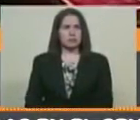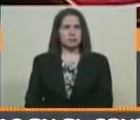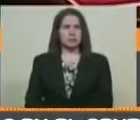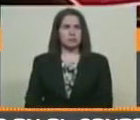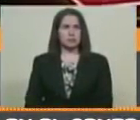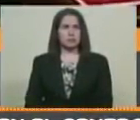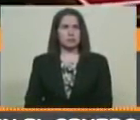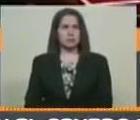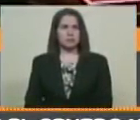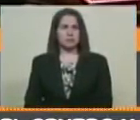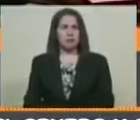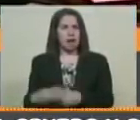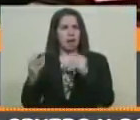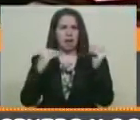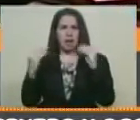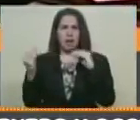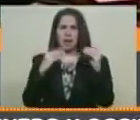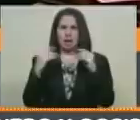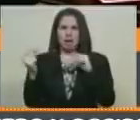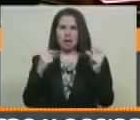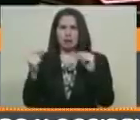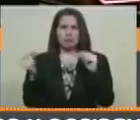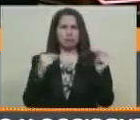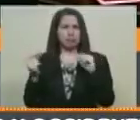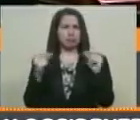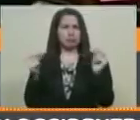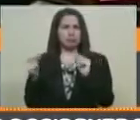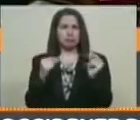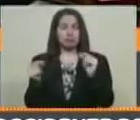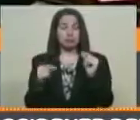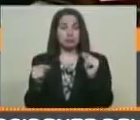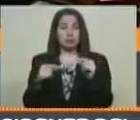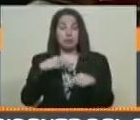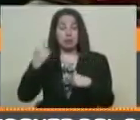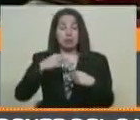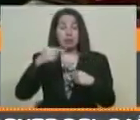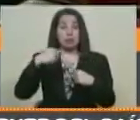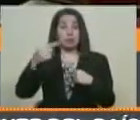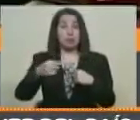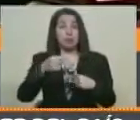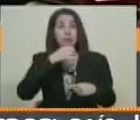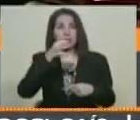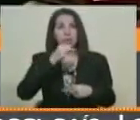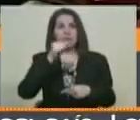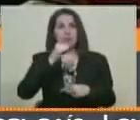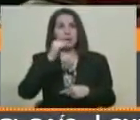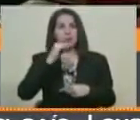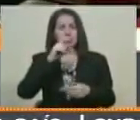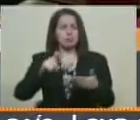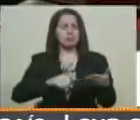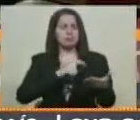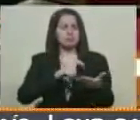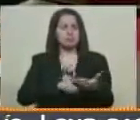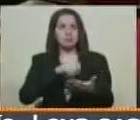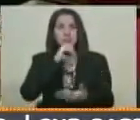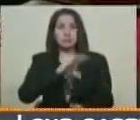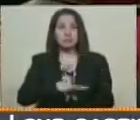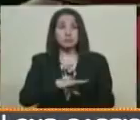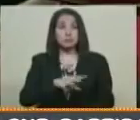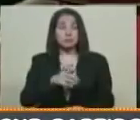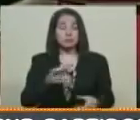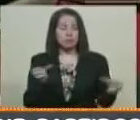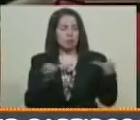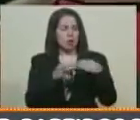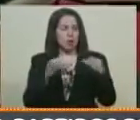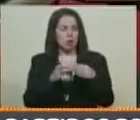Allí continúan conversando y nosotros vamos a seguir narrando para ustedes parte de lo que ha sido la historia de esta banda que